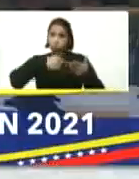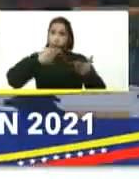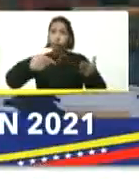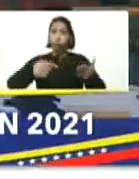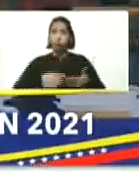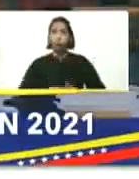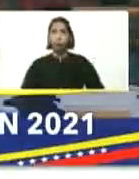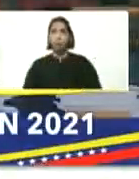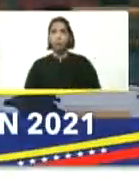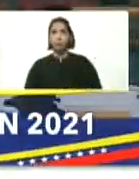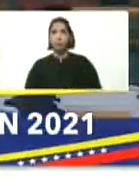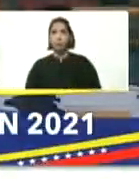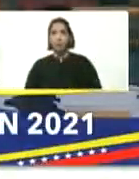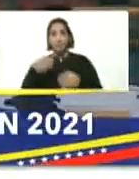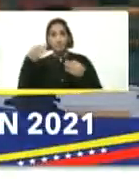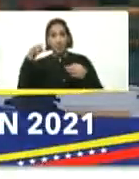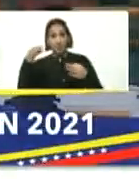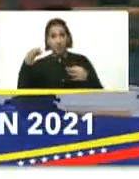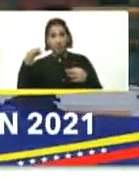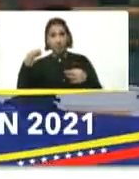que edite en papel.